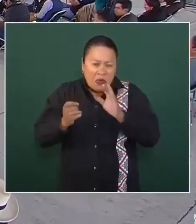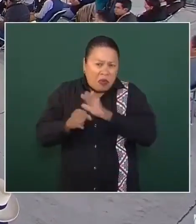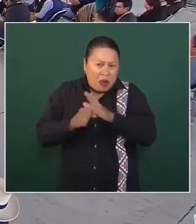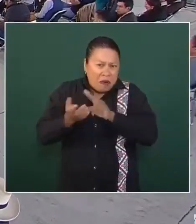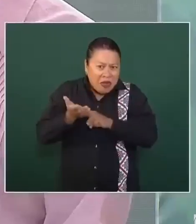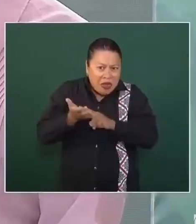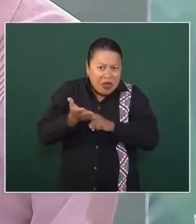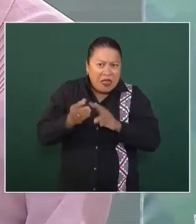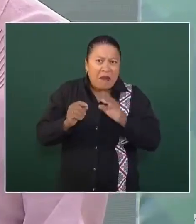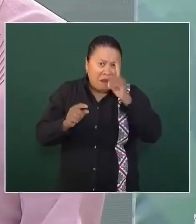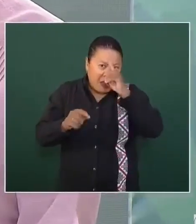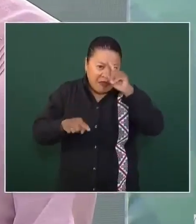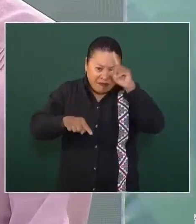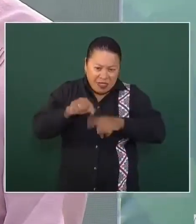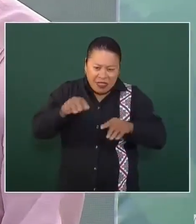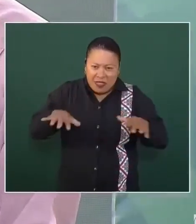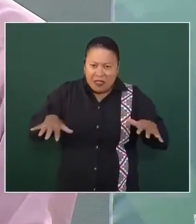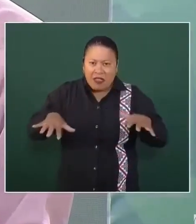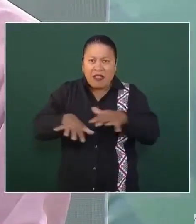para sustituir